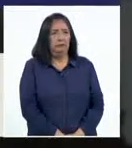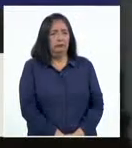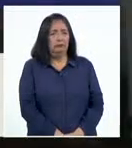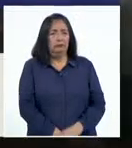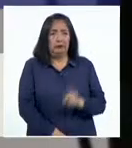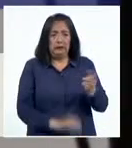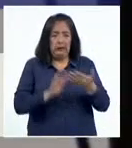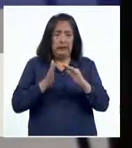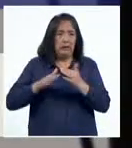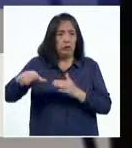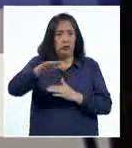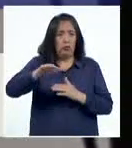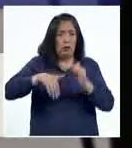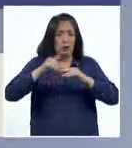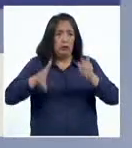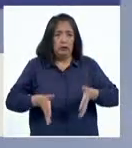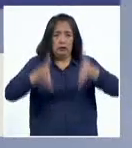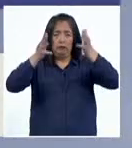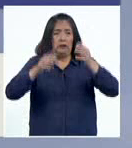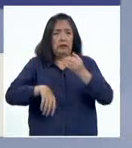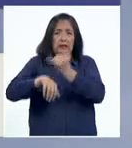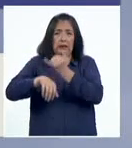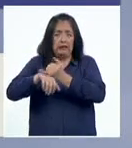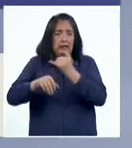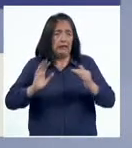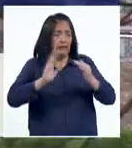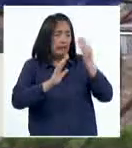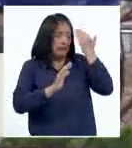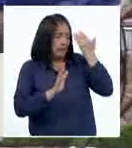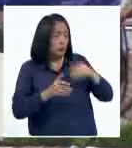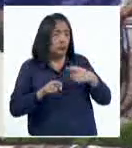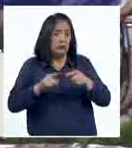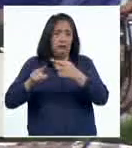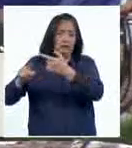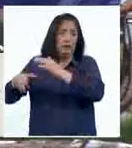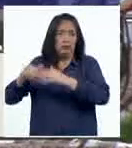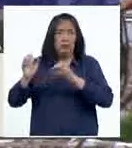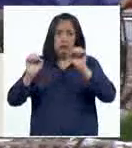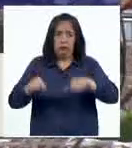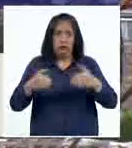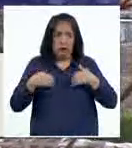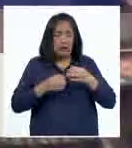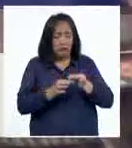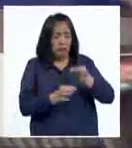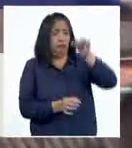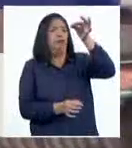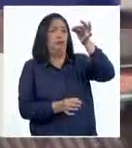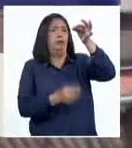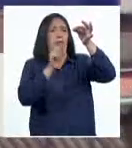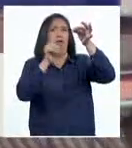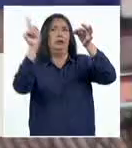En la ciudad, los edificios como iglesias, casonas y otras edificaciones cuentan con pararrayos para evitar que